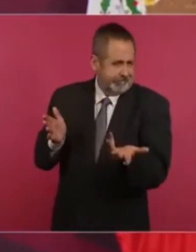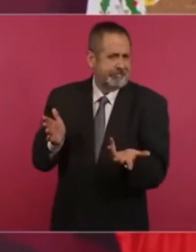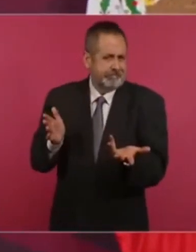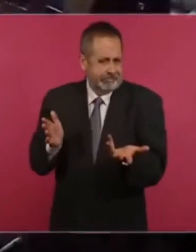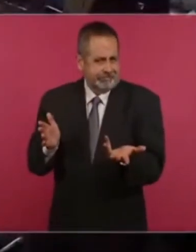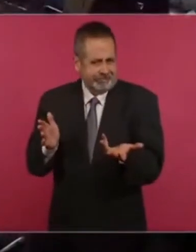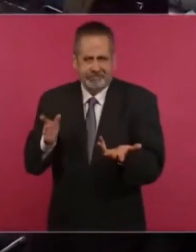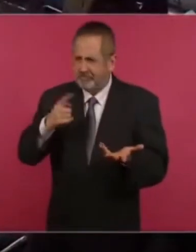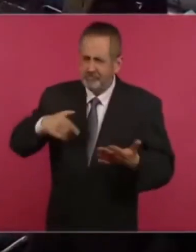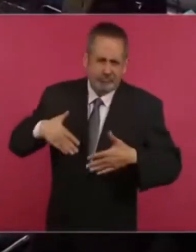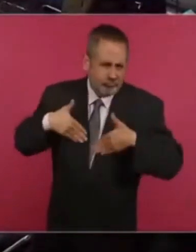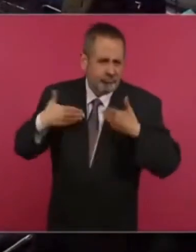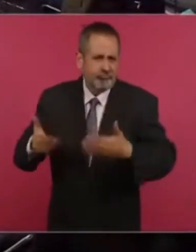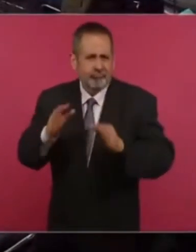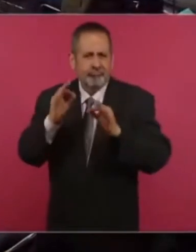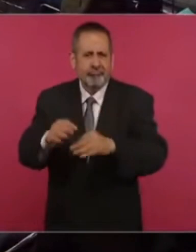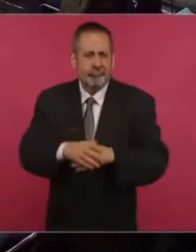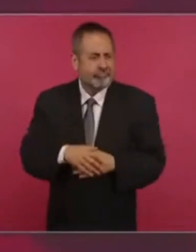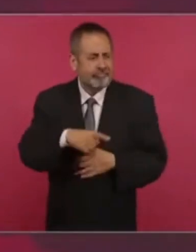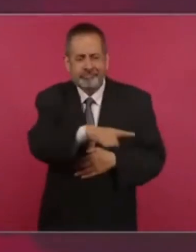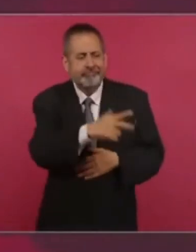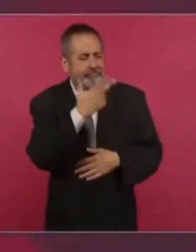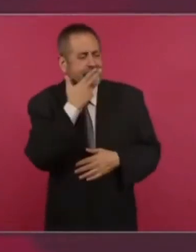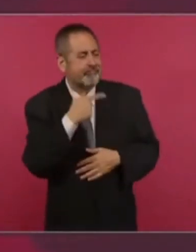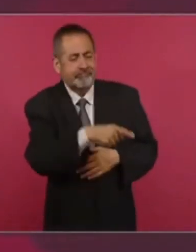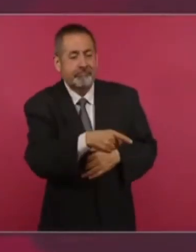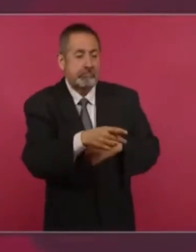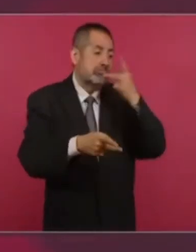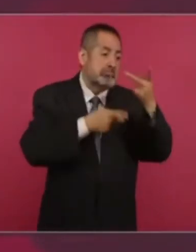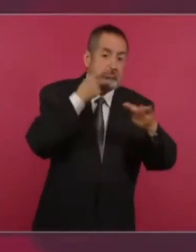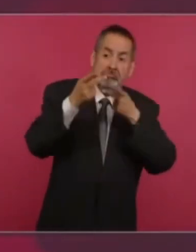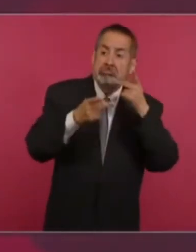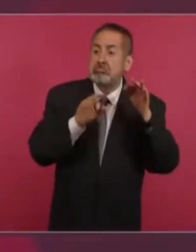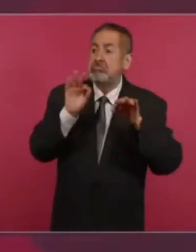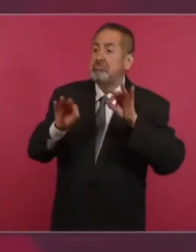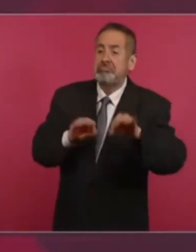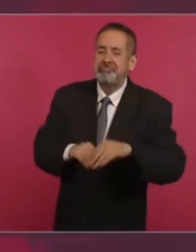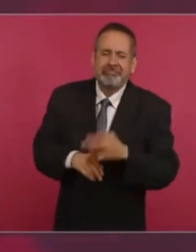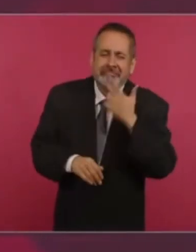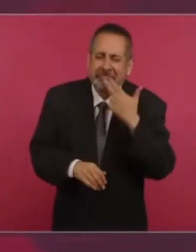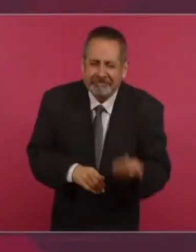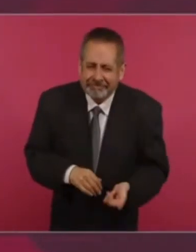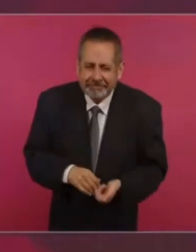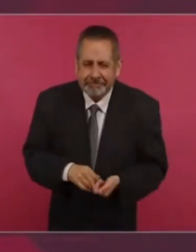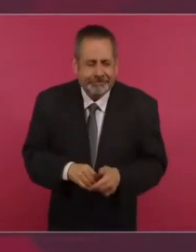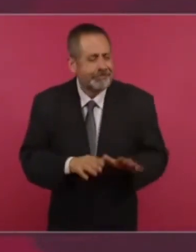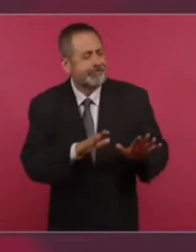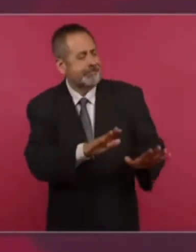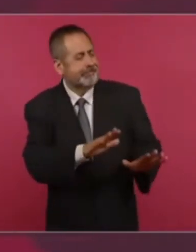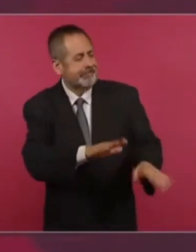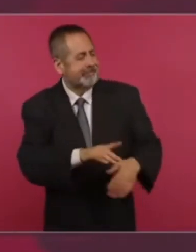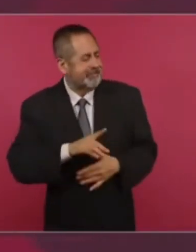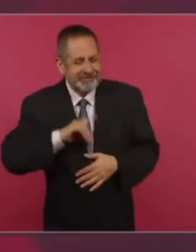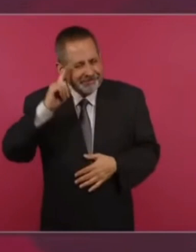ya no les funciona. No se enojen cuando